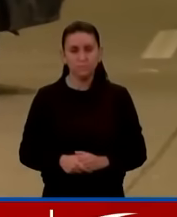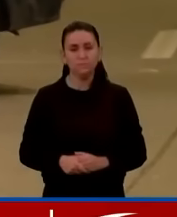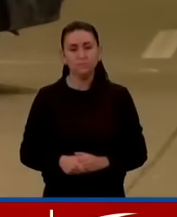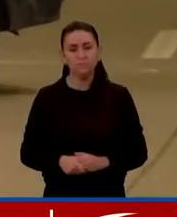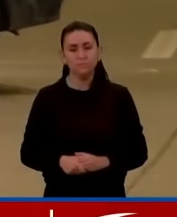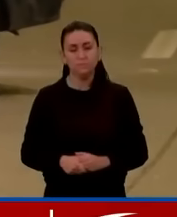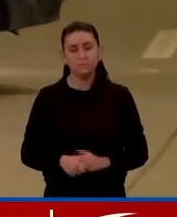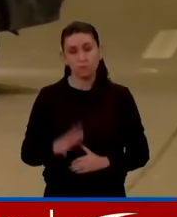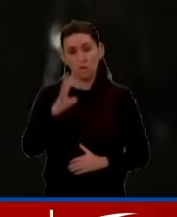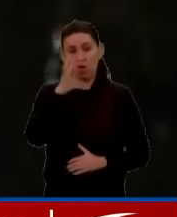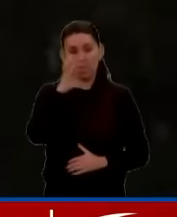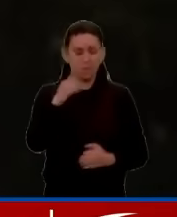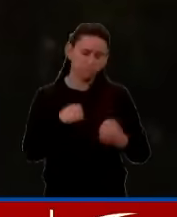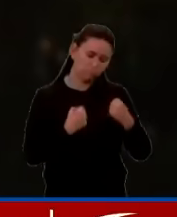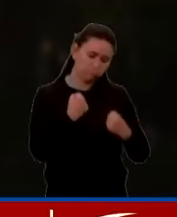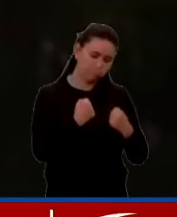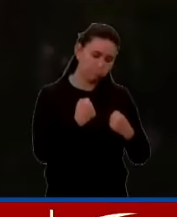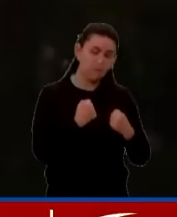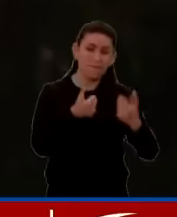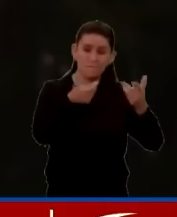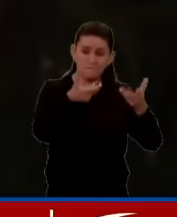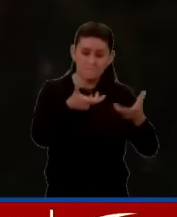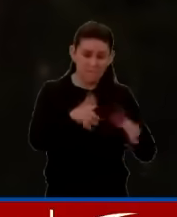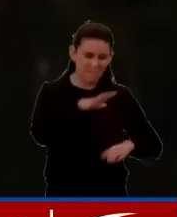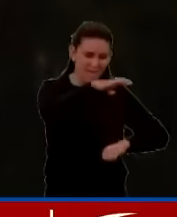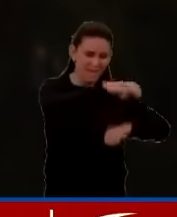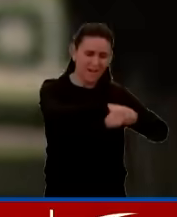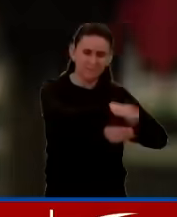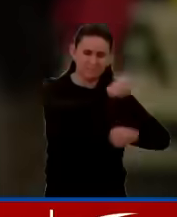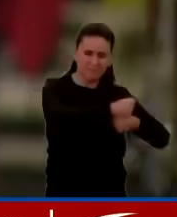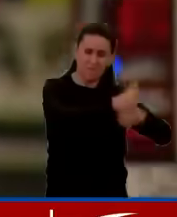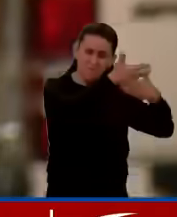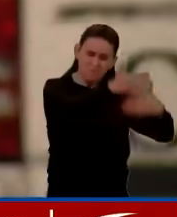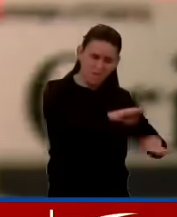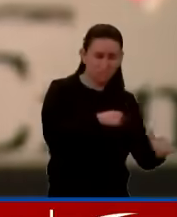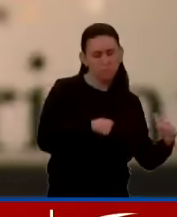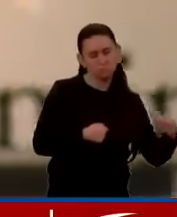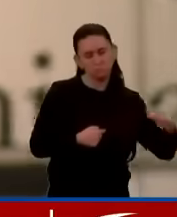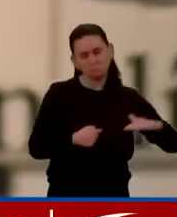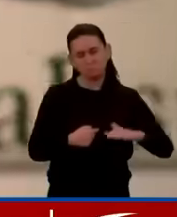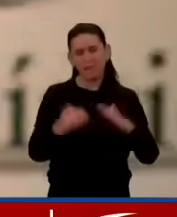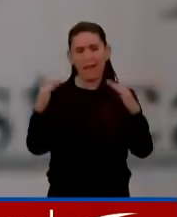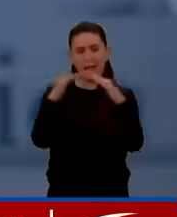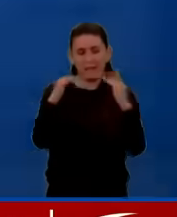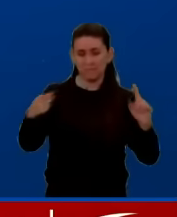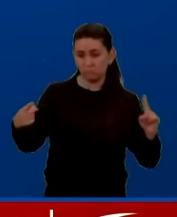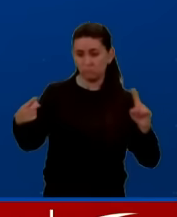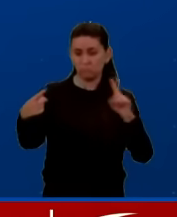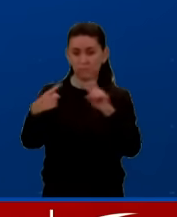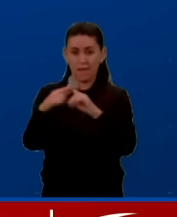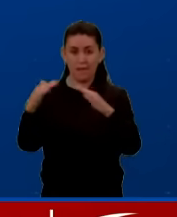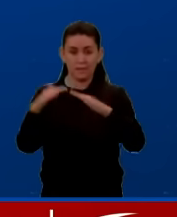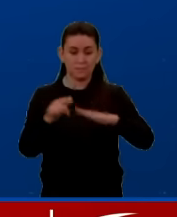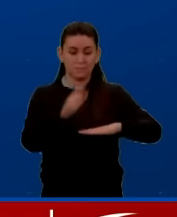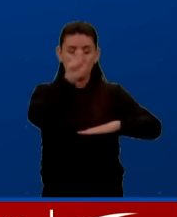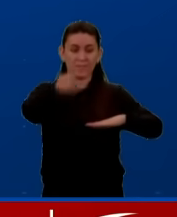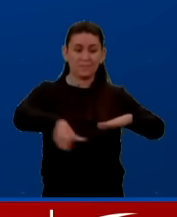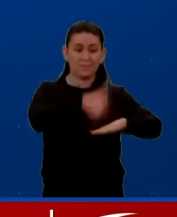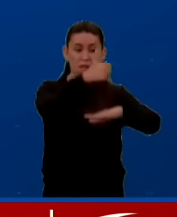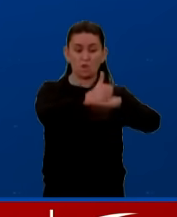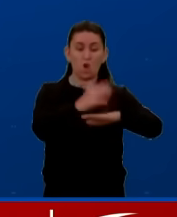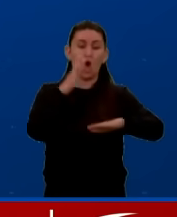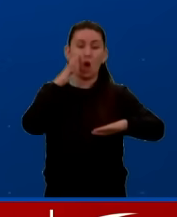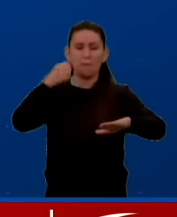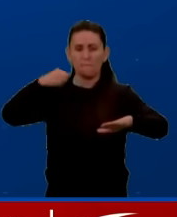Cuando se dirigía a su residencia luego de salir de la cárcel La Modelo, el coronel en retiro Elmer Fernández fue atacado por un sicario